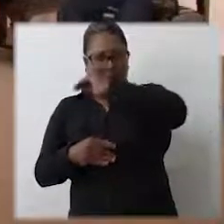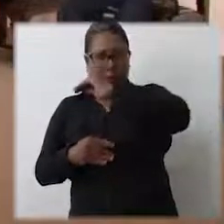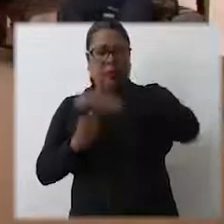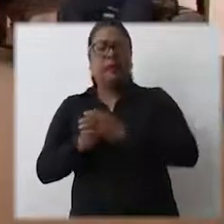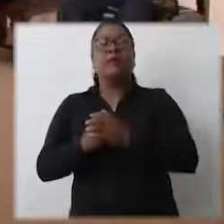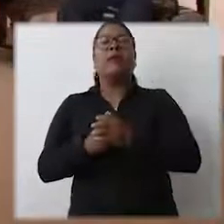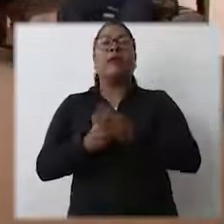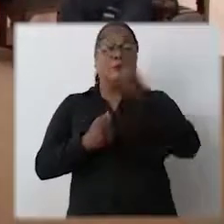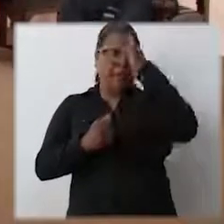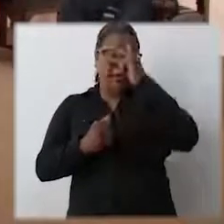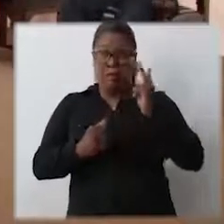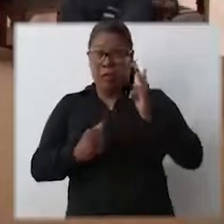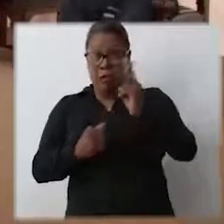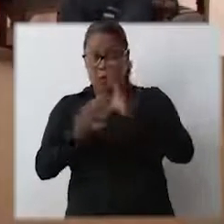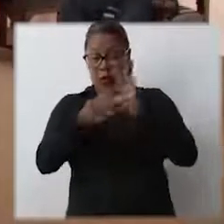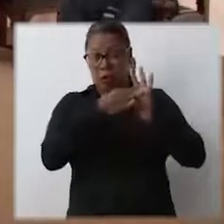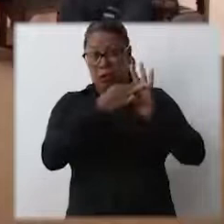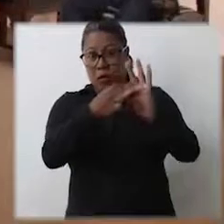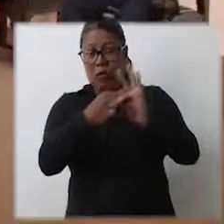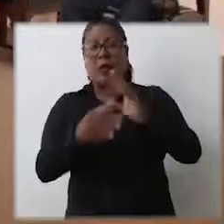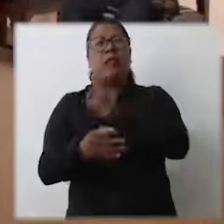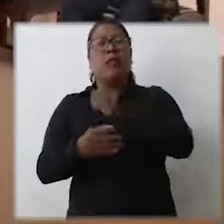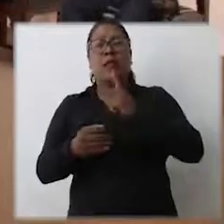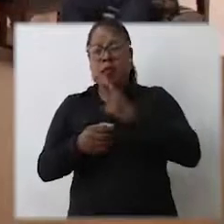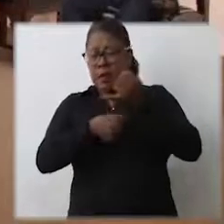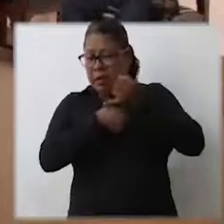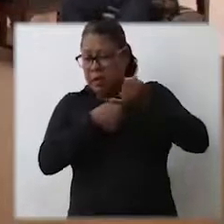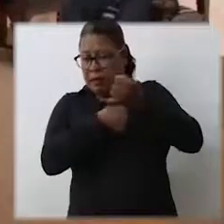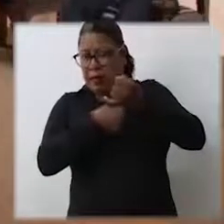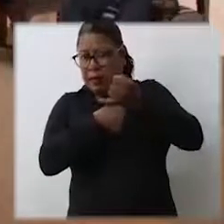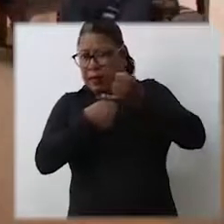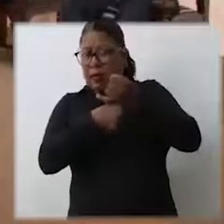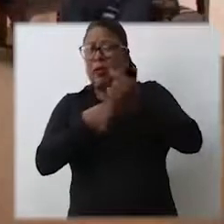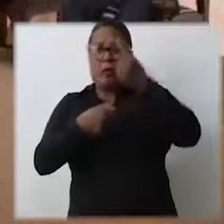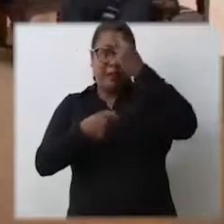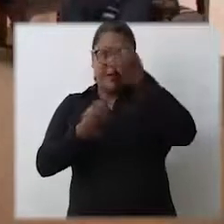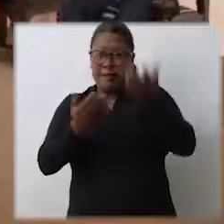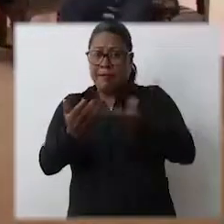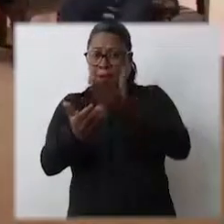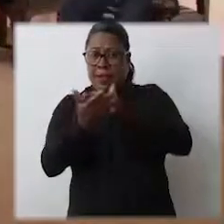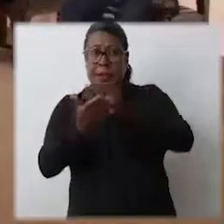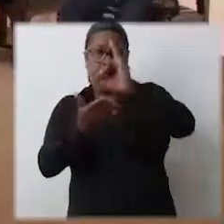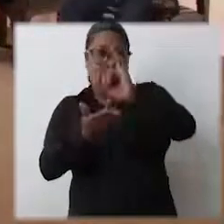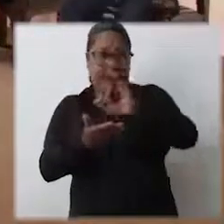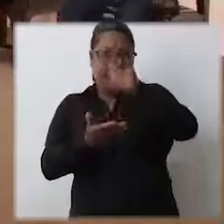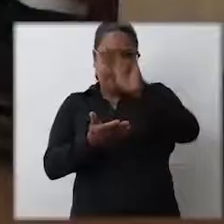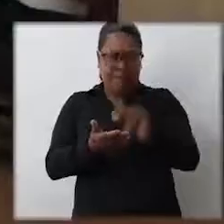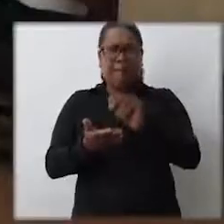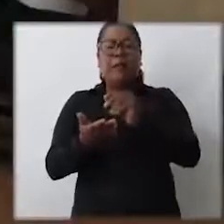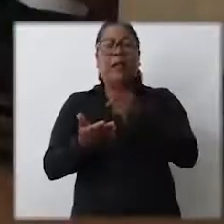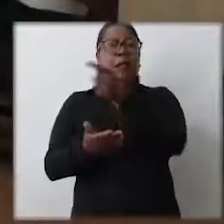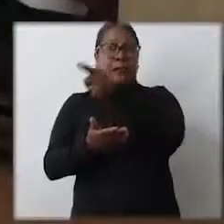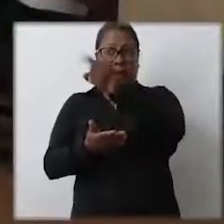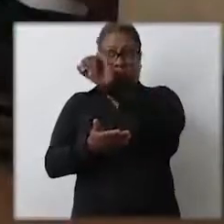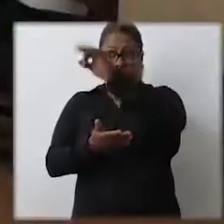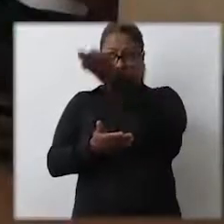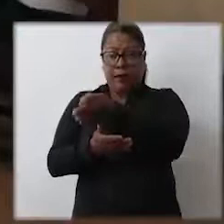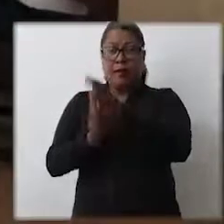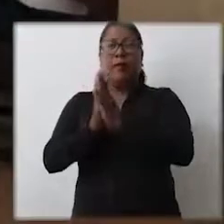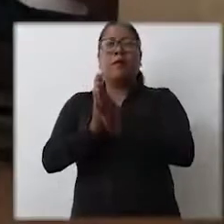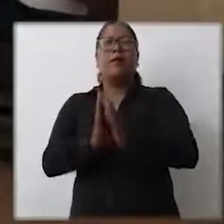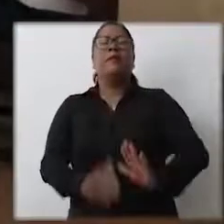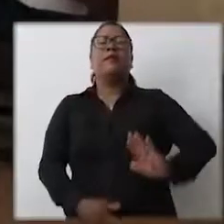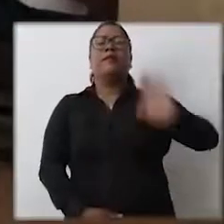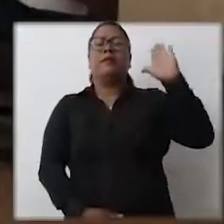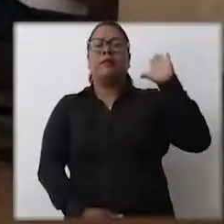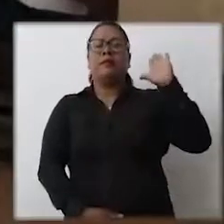Aprobado por unanimidad, señor presidente. Muchas gracias, secretaria. Turne, por favor, el punto de acuerdo presentado por un servidor a la Comisión de Normatividad